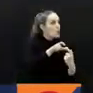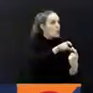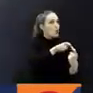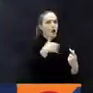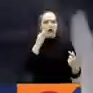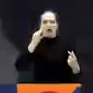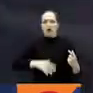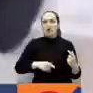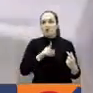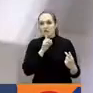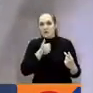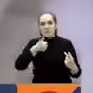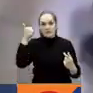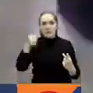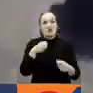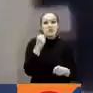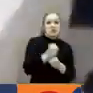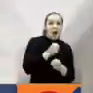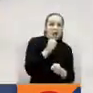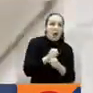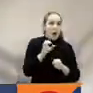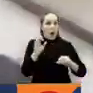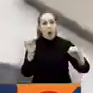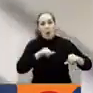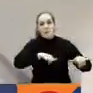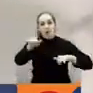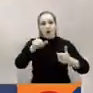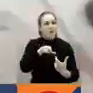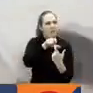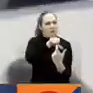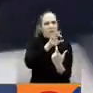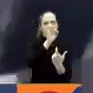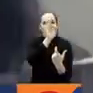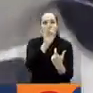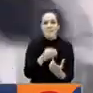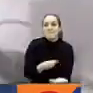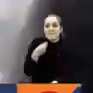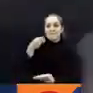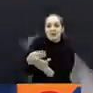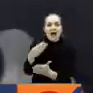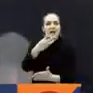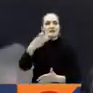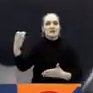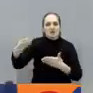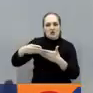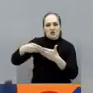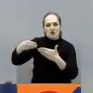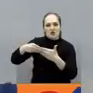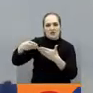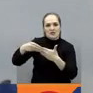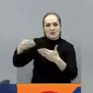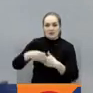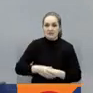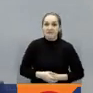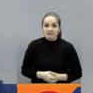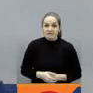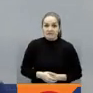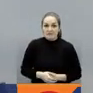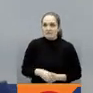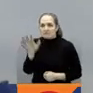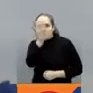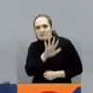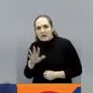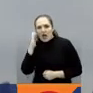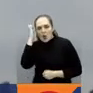cumplir el requisito de trabajar o incluso viajar. Se pagan hasta $300 por ellos. Algunas naciones del oriente de